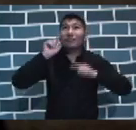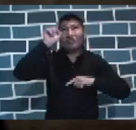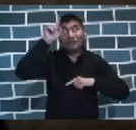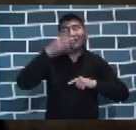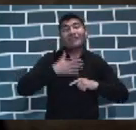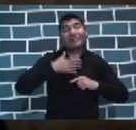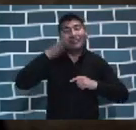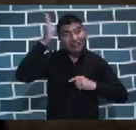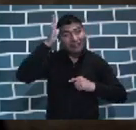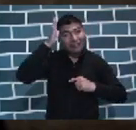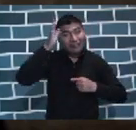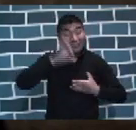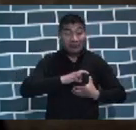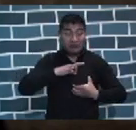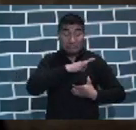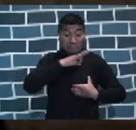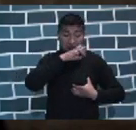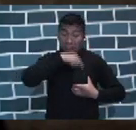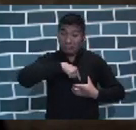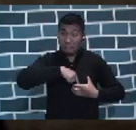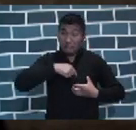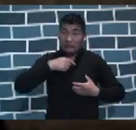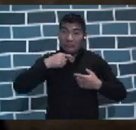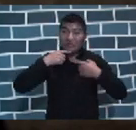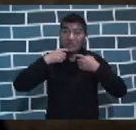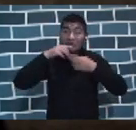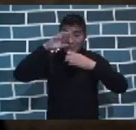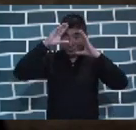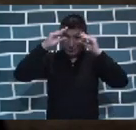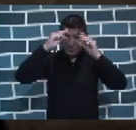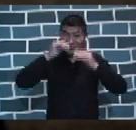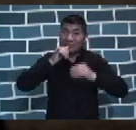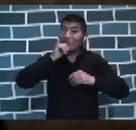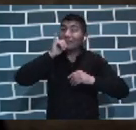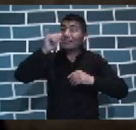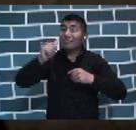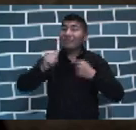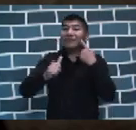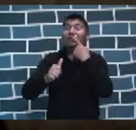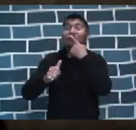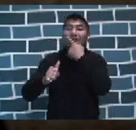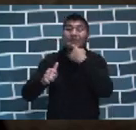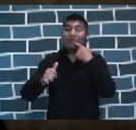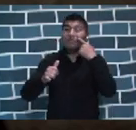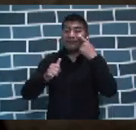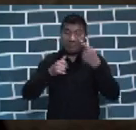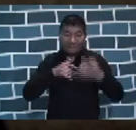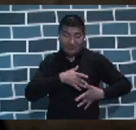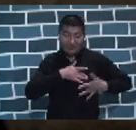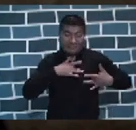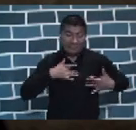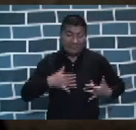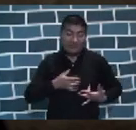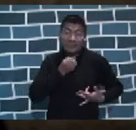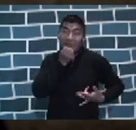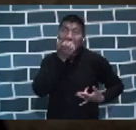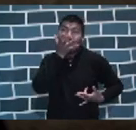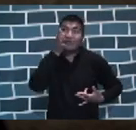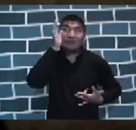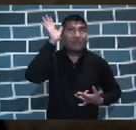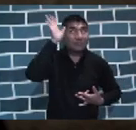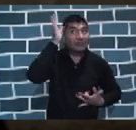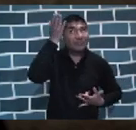porque el espíritu me enseña a pronunciar con gritos inefables en el interior del corazón padre